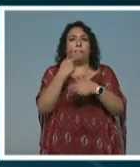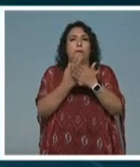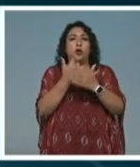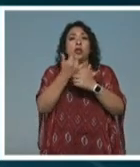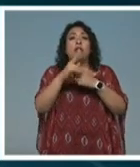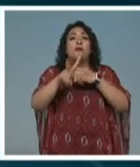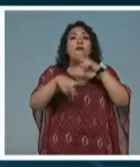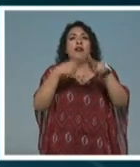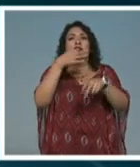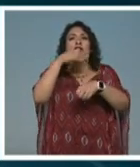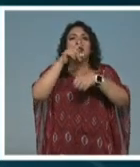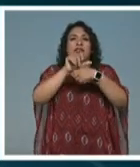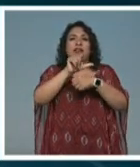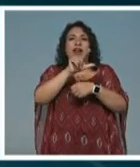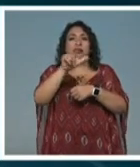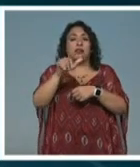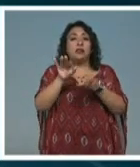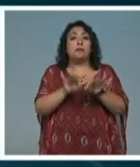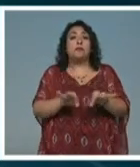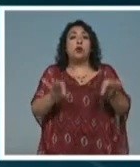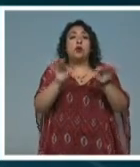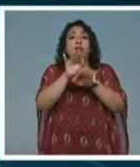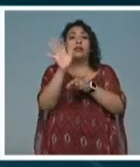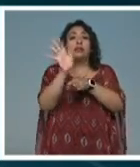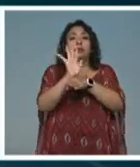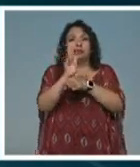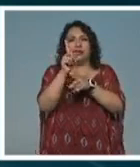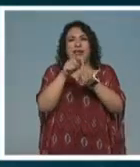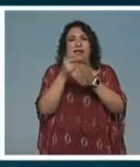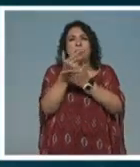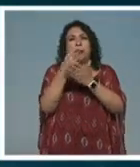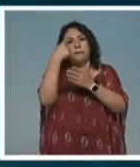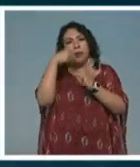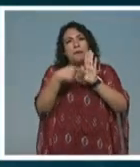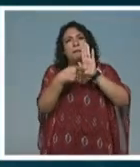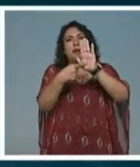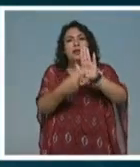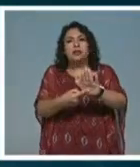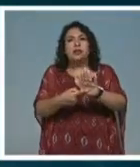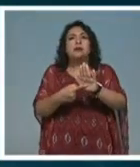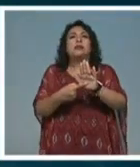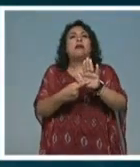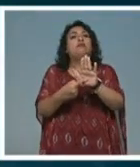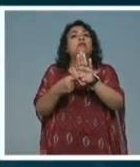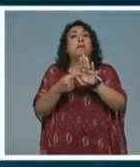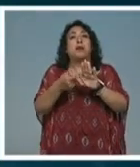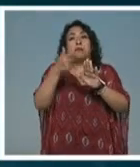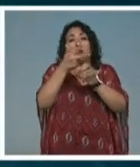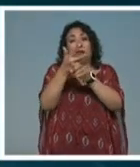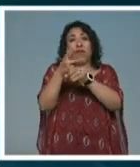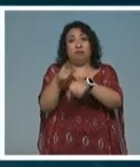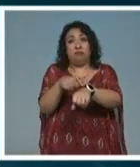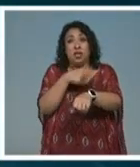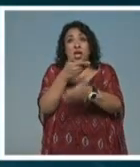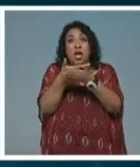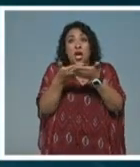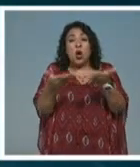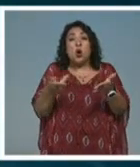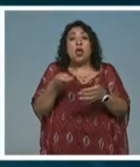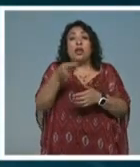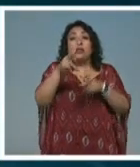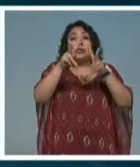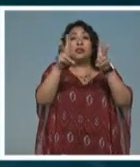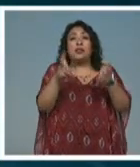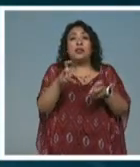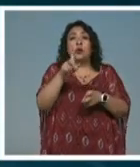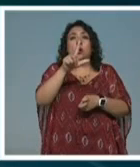al Festival de Annecy, uno de los más importantes del cine de animación, para presentar a inversionistas su primer largometraje, que por ahora lleva por